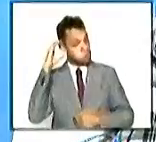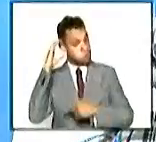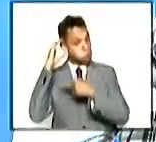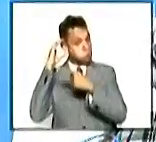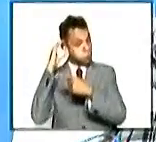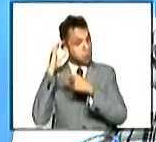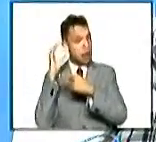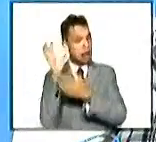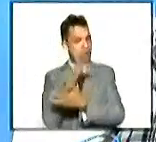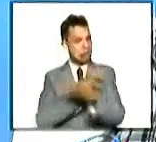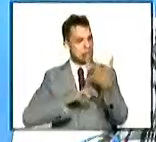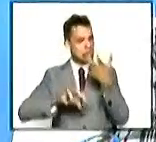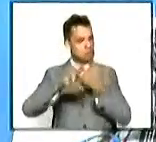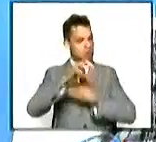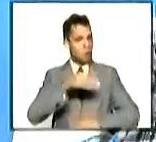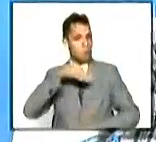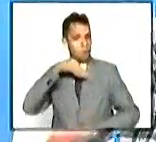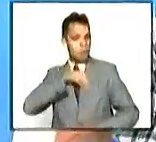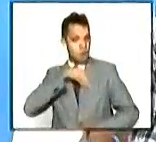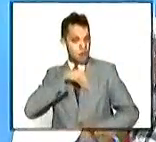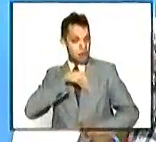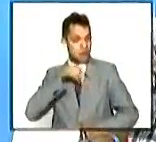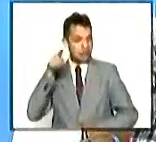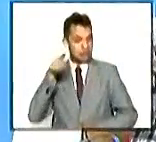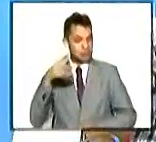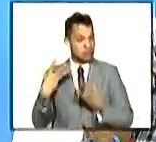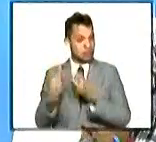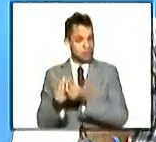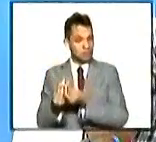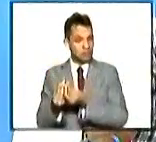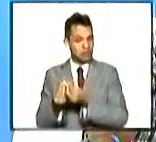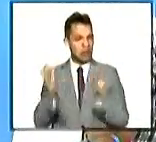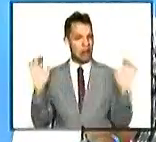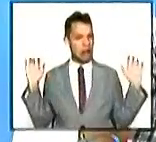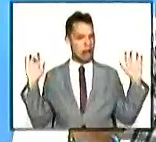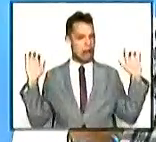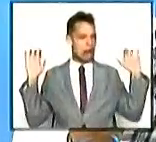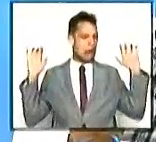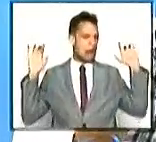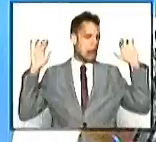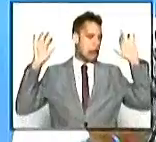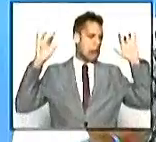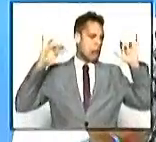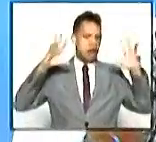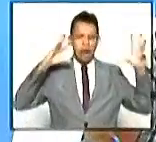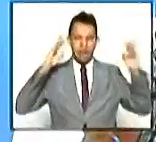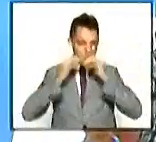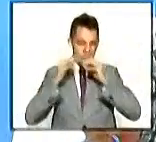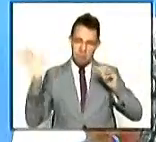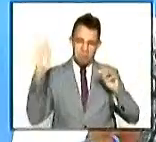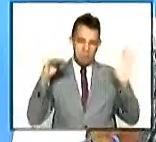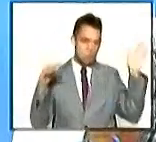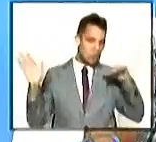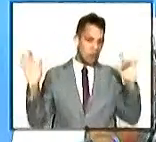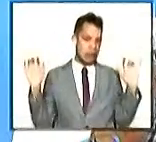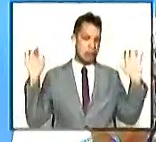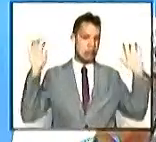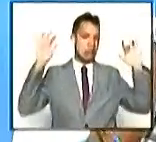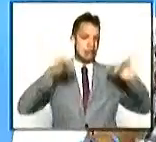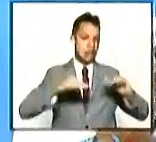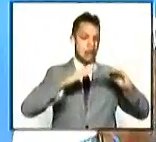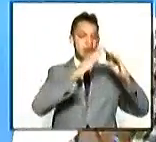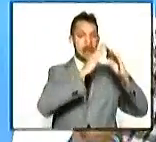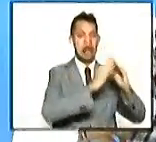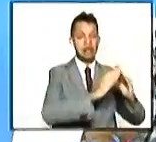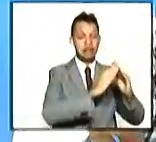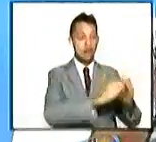tremendo porque la Plaza de Bolívar está llena de personas que han sido desplazadas y no quieren ser desalojadas de ahí,